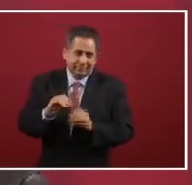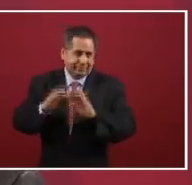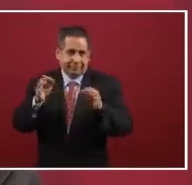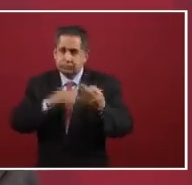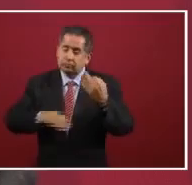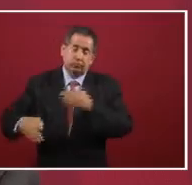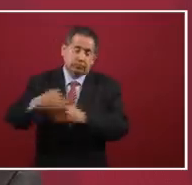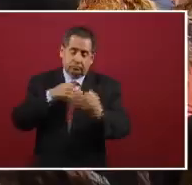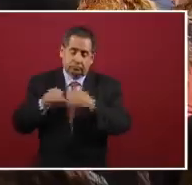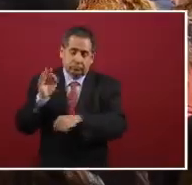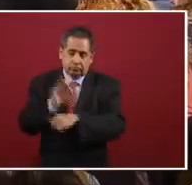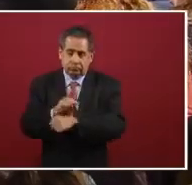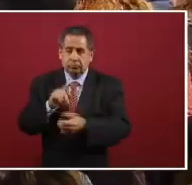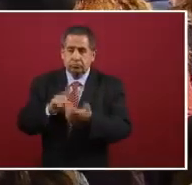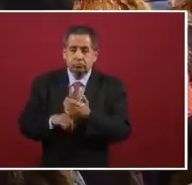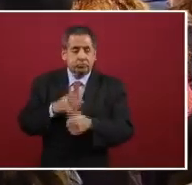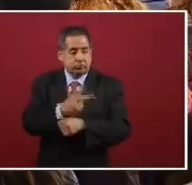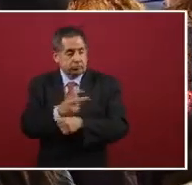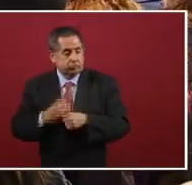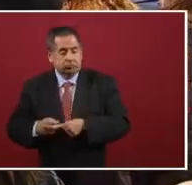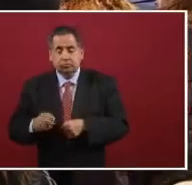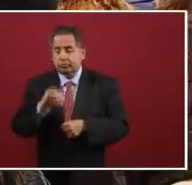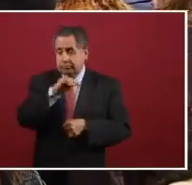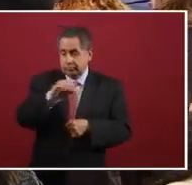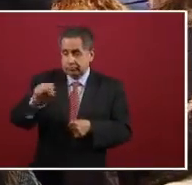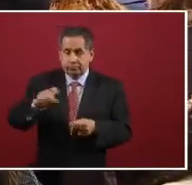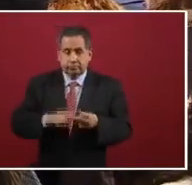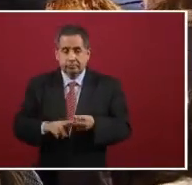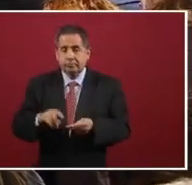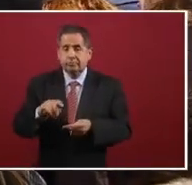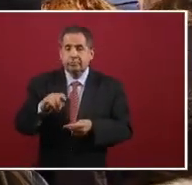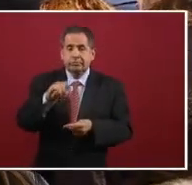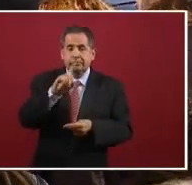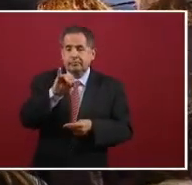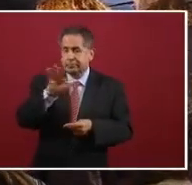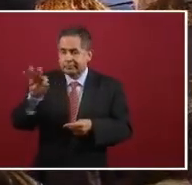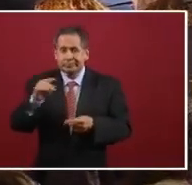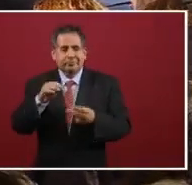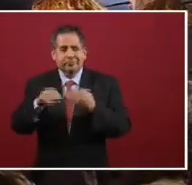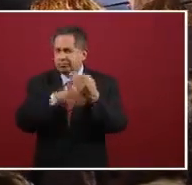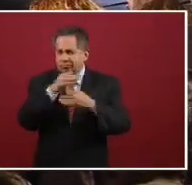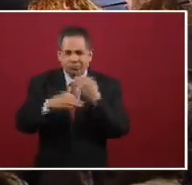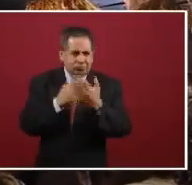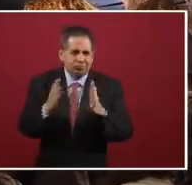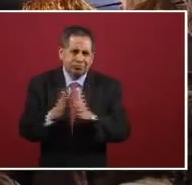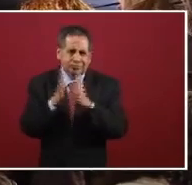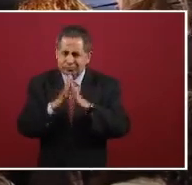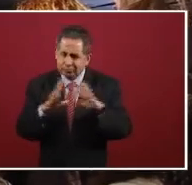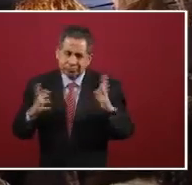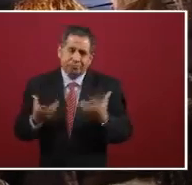demás. Por eso se invitó a la Secretaría de Salud y al Instituto Mexicano del Seguro Social. Todos están participando.